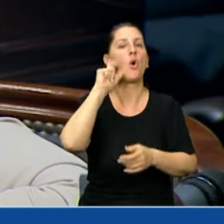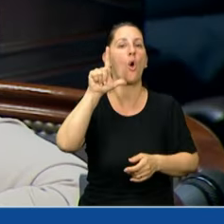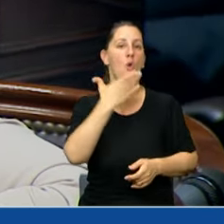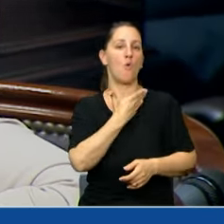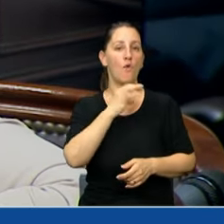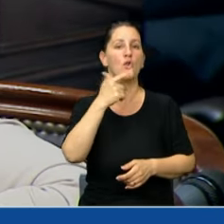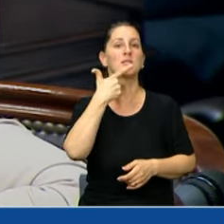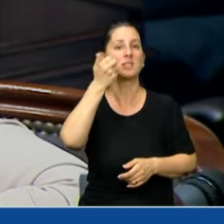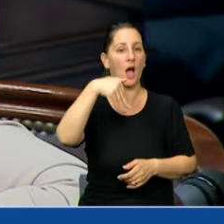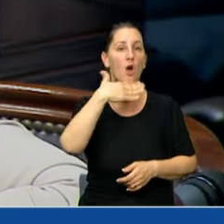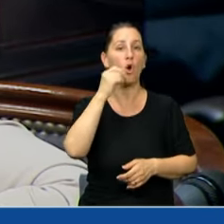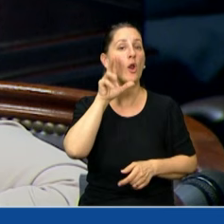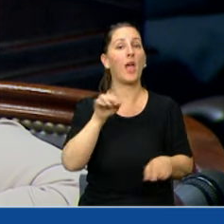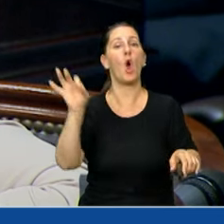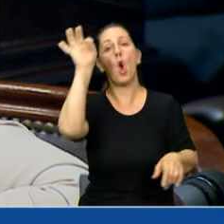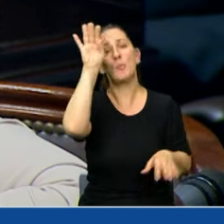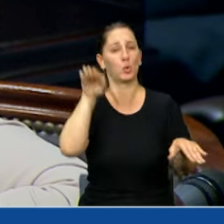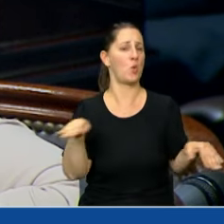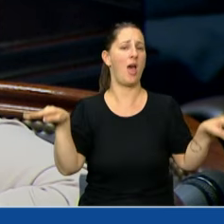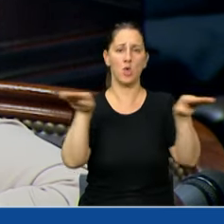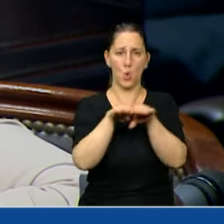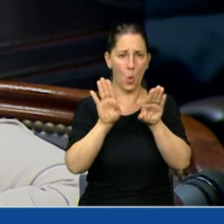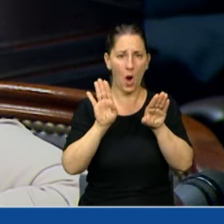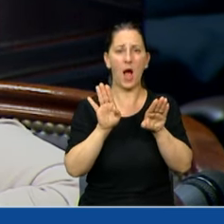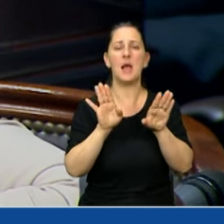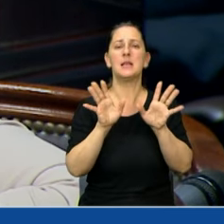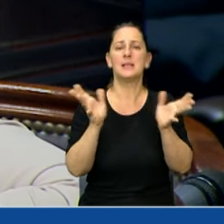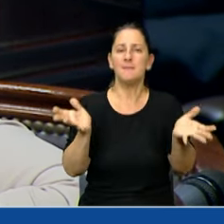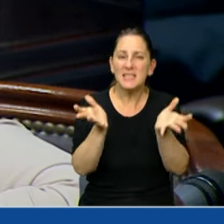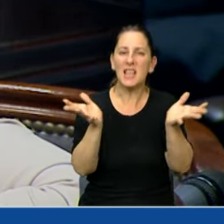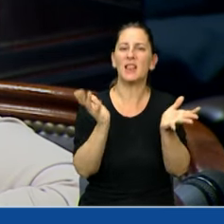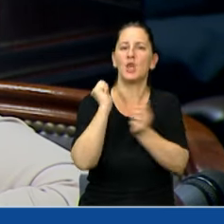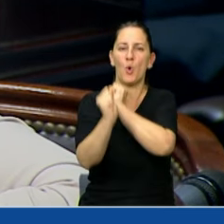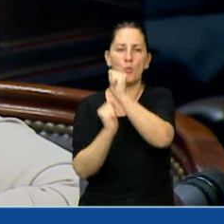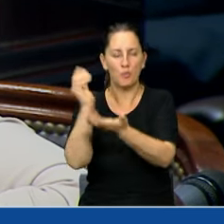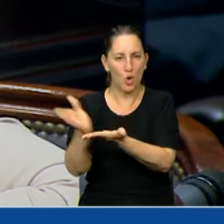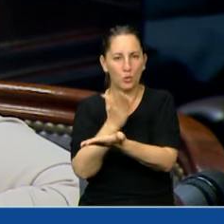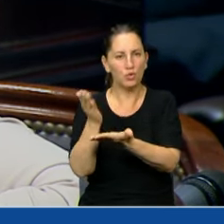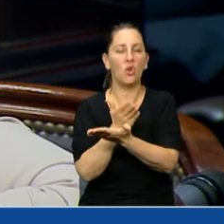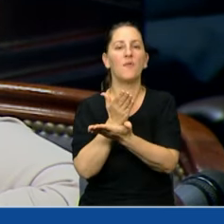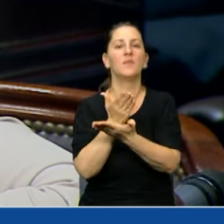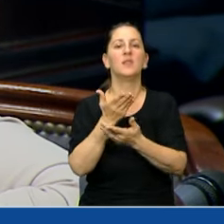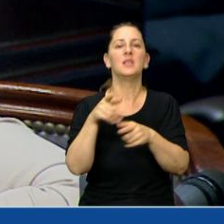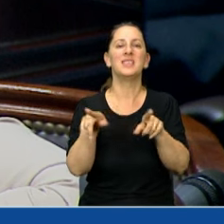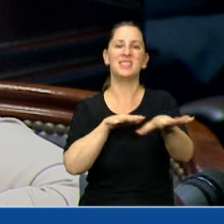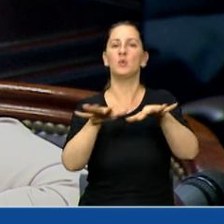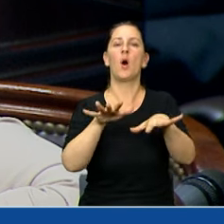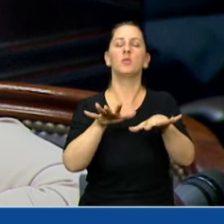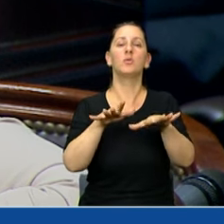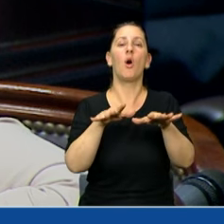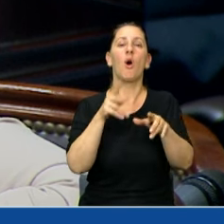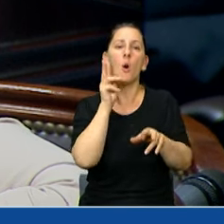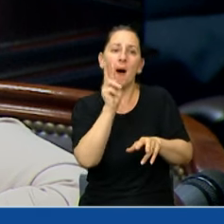Jorge tengamos las mismas oportunidades tengamos incentivos de producción y no nos obliguen a seguir